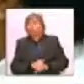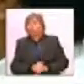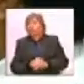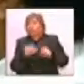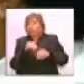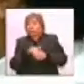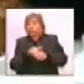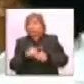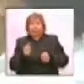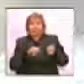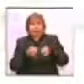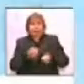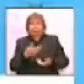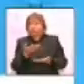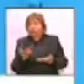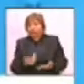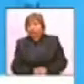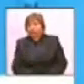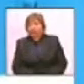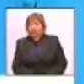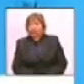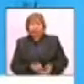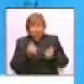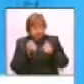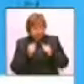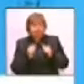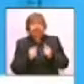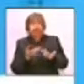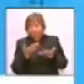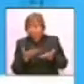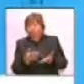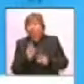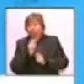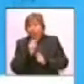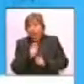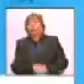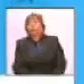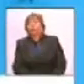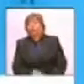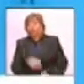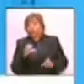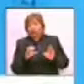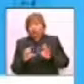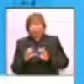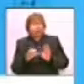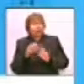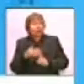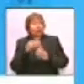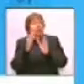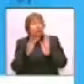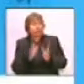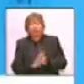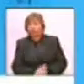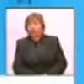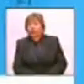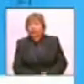la Superintendencia de Bienes Nacionales. Tratar de conseguir un terreno para donarles y hagamos las especialidades que nos faltan en la ciudad,